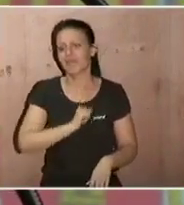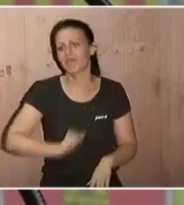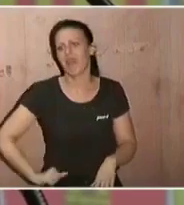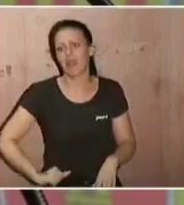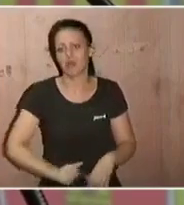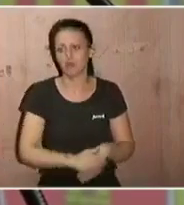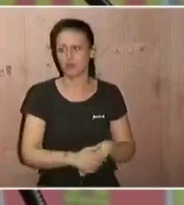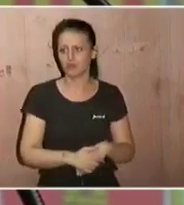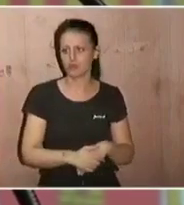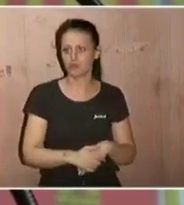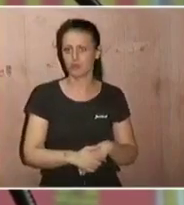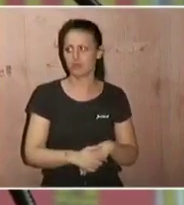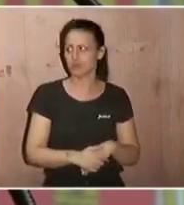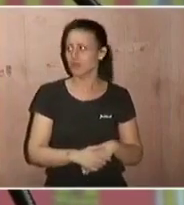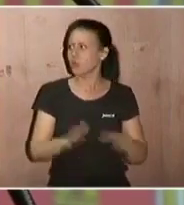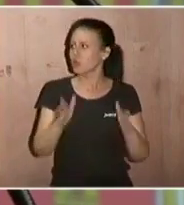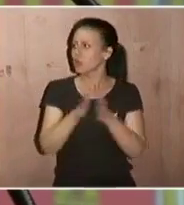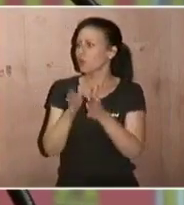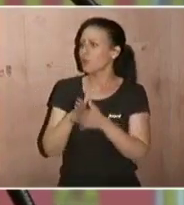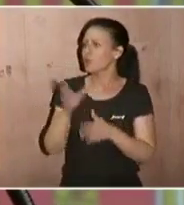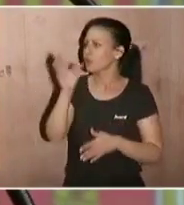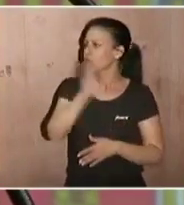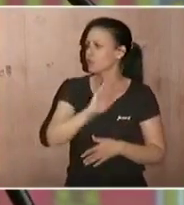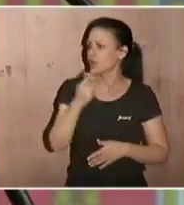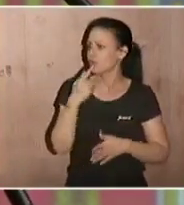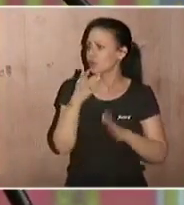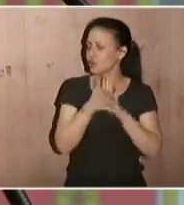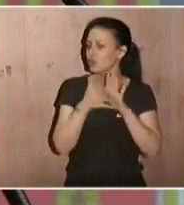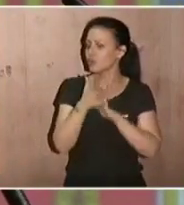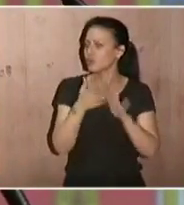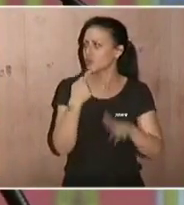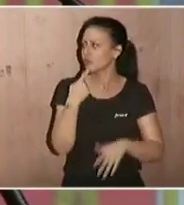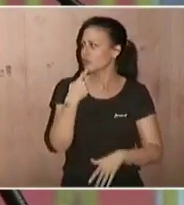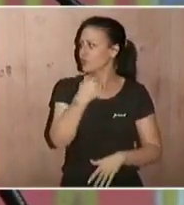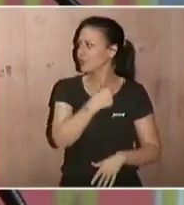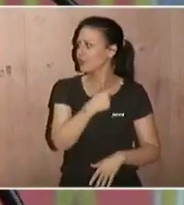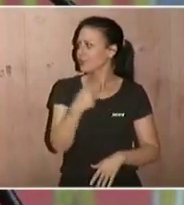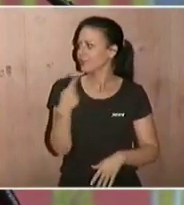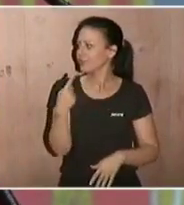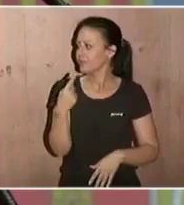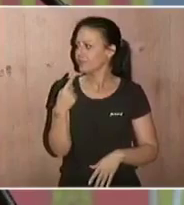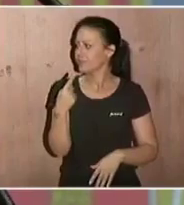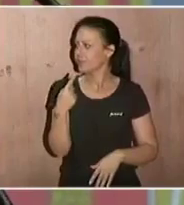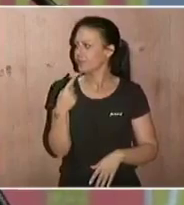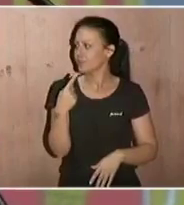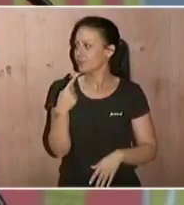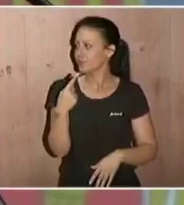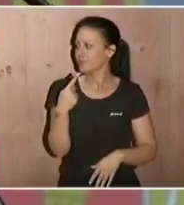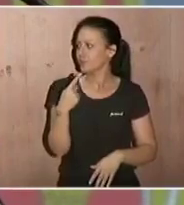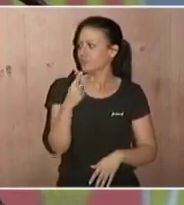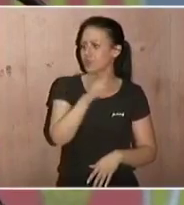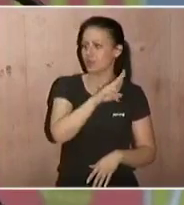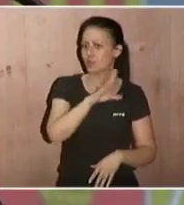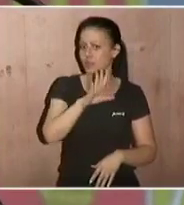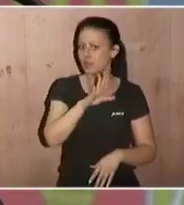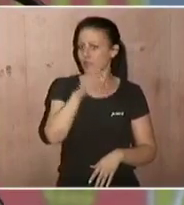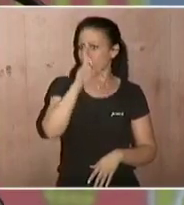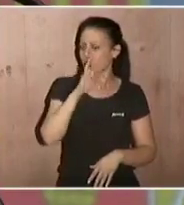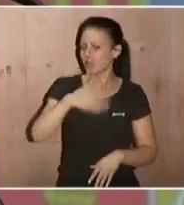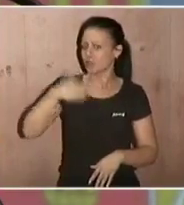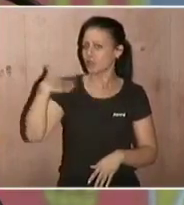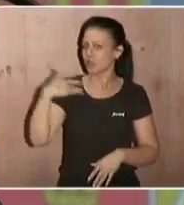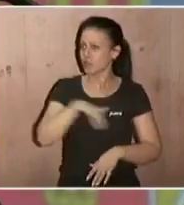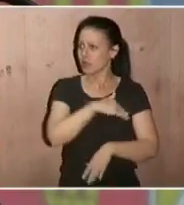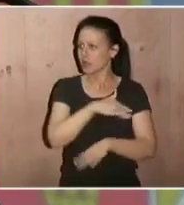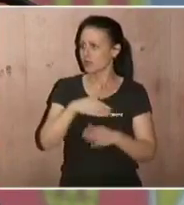De pocos de mis compañeros de curso, se lo dije en un discurso que me pidieron que les hiciera con ocasión de los 25 años de terminar la carrera, de pocos